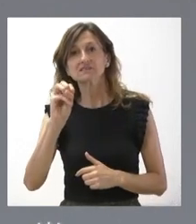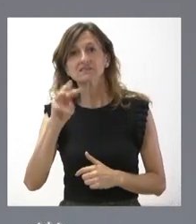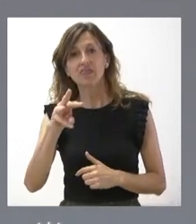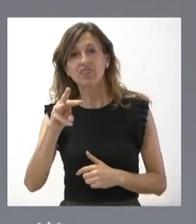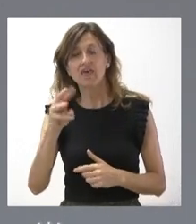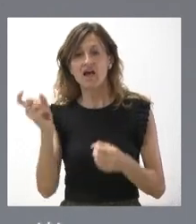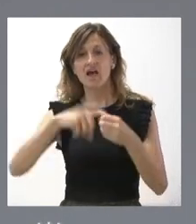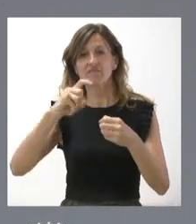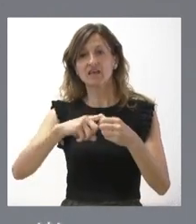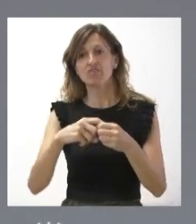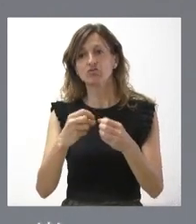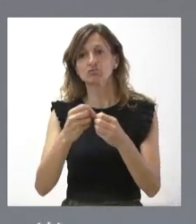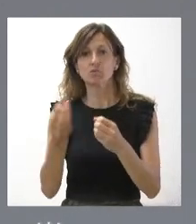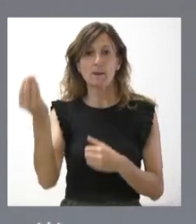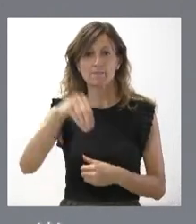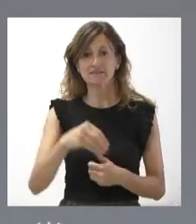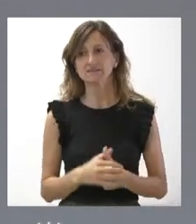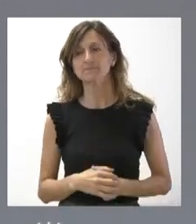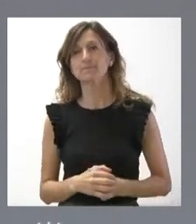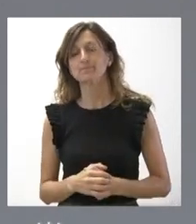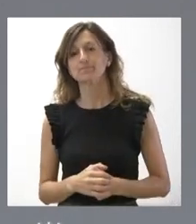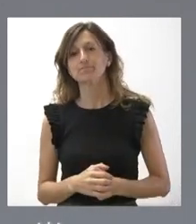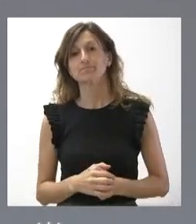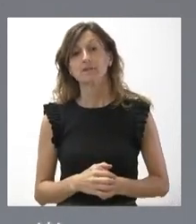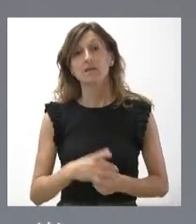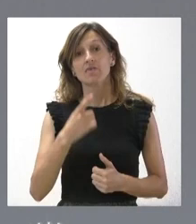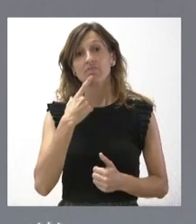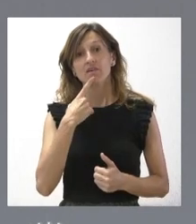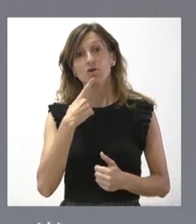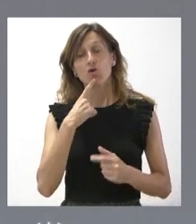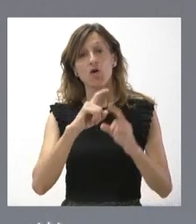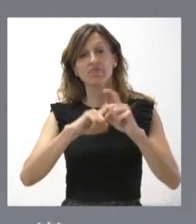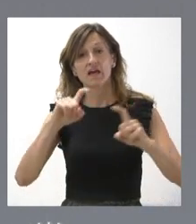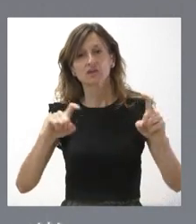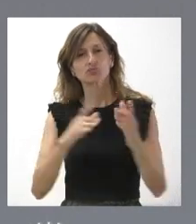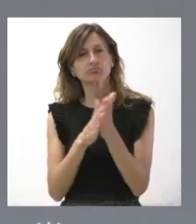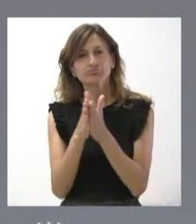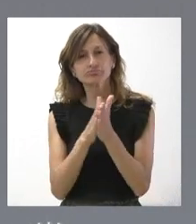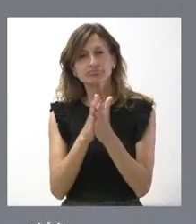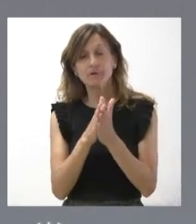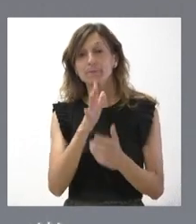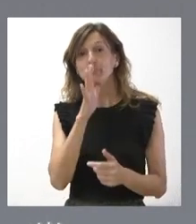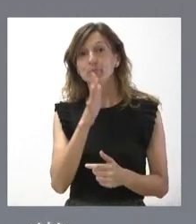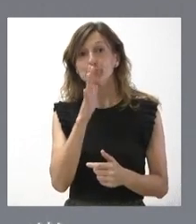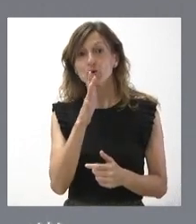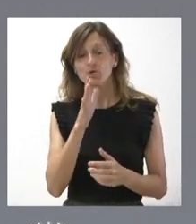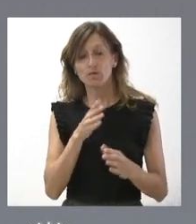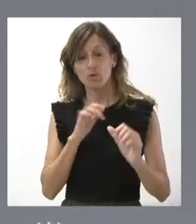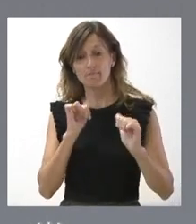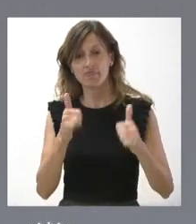513 afiliados más. Yo decía que son datos muy estimulantes. Nosotros, cuando llegamos a la